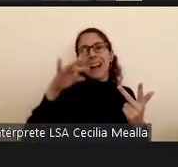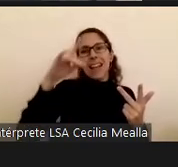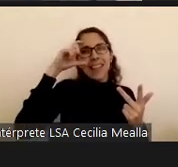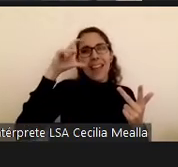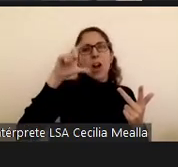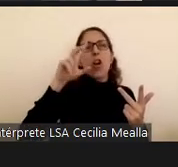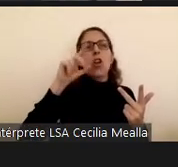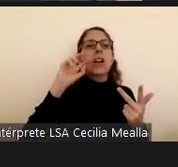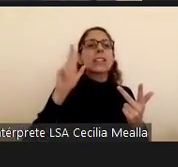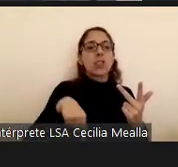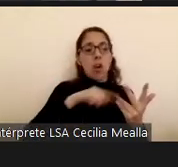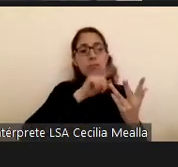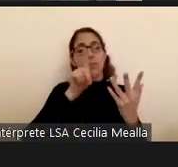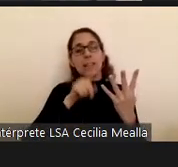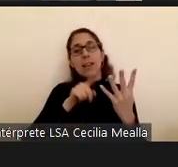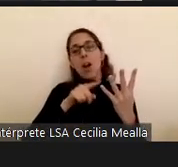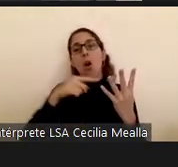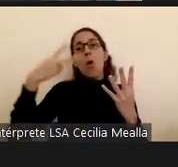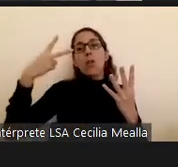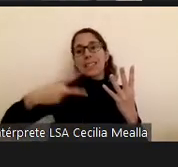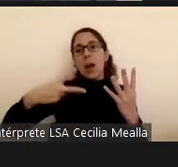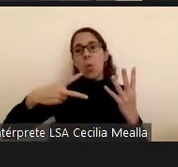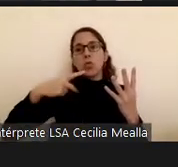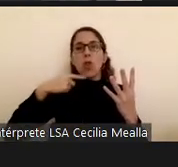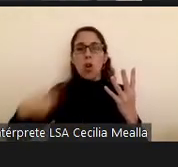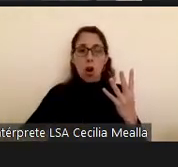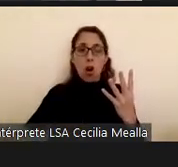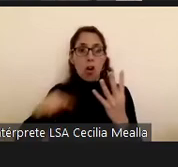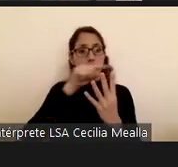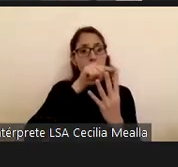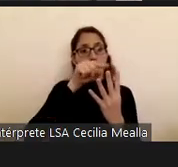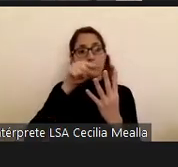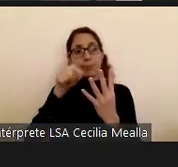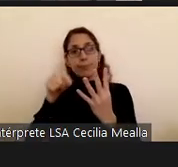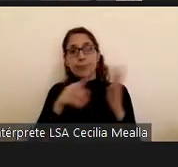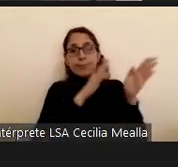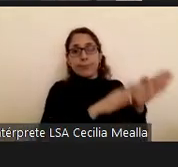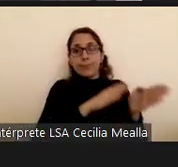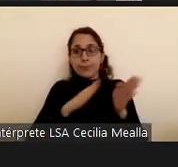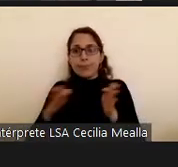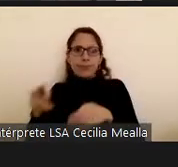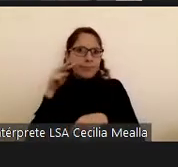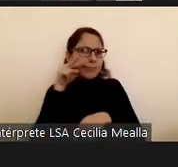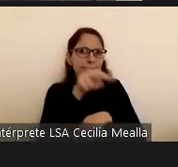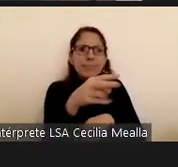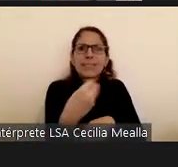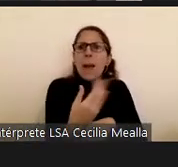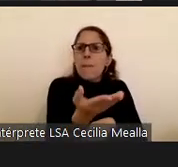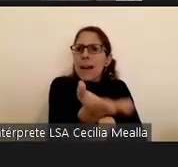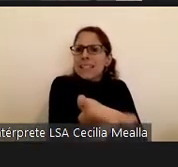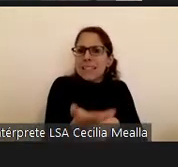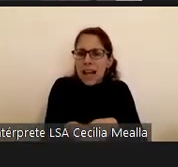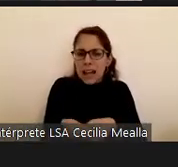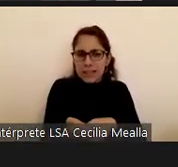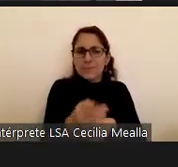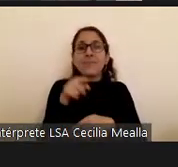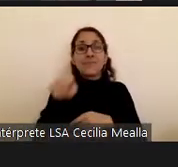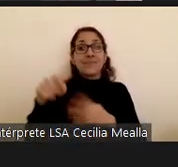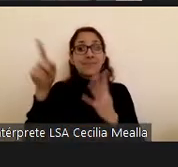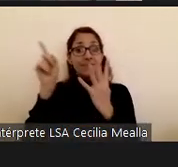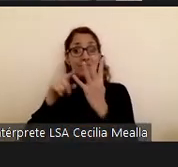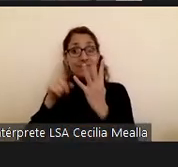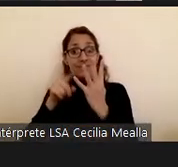la coloración. Y acá van viendo qué les va pasando a las bacterias. Acá fíjense que lo que tienen son dos tipos distintos